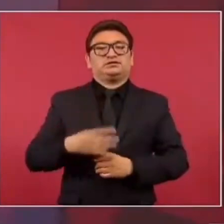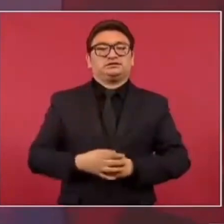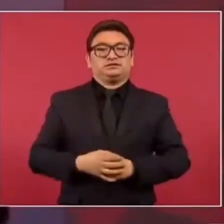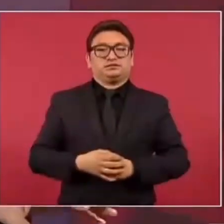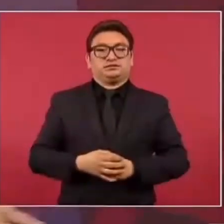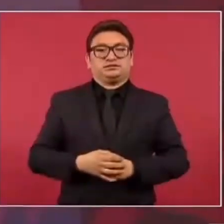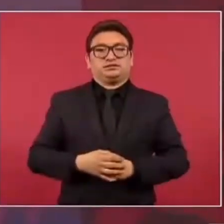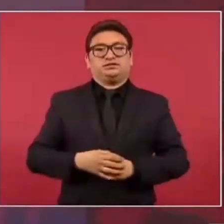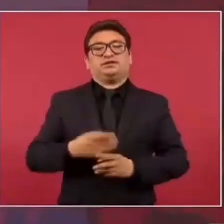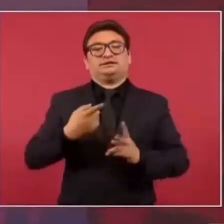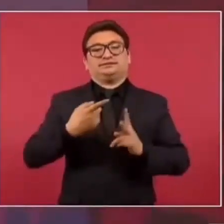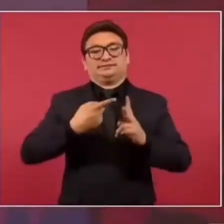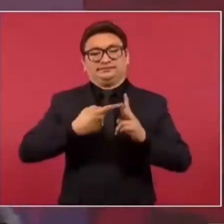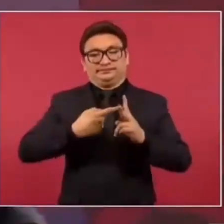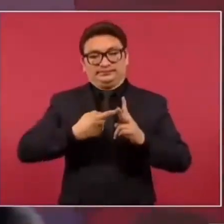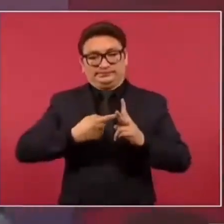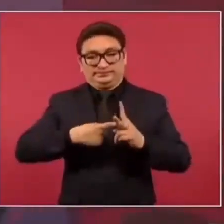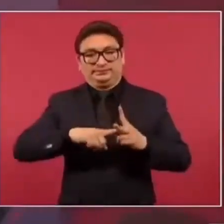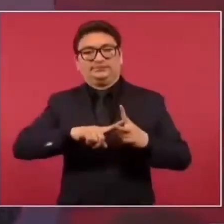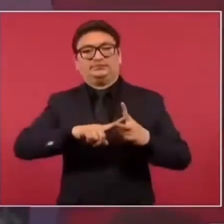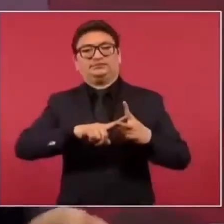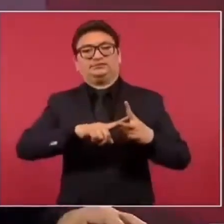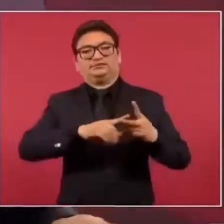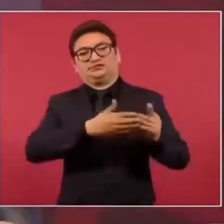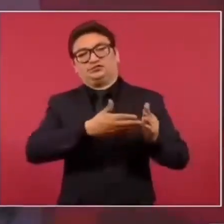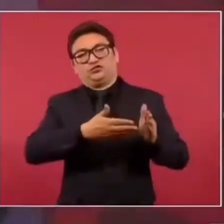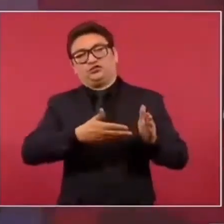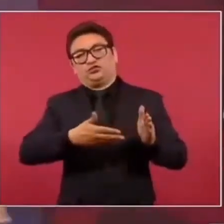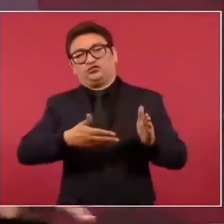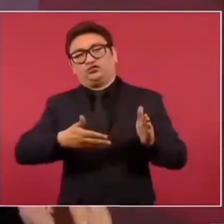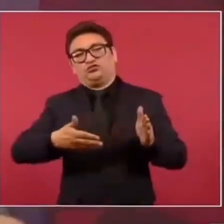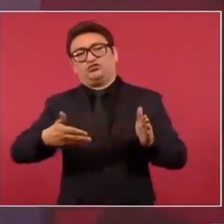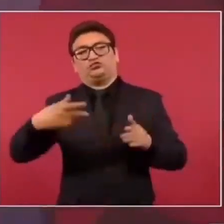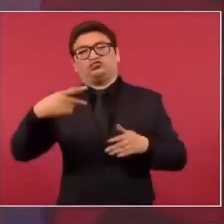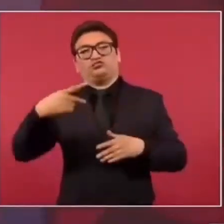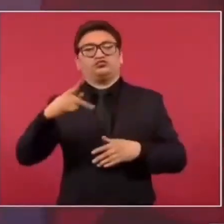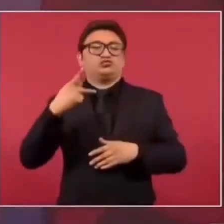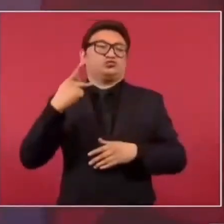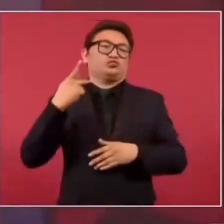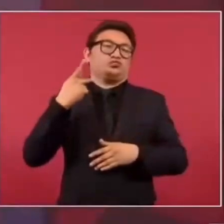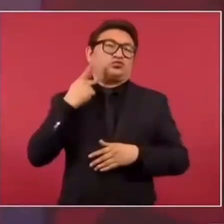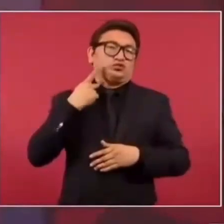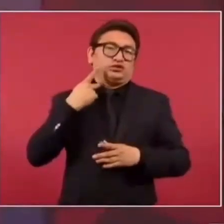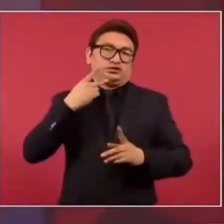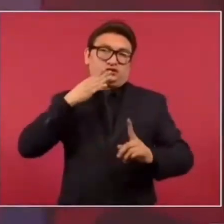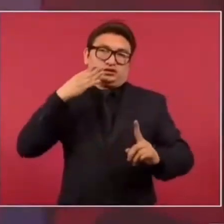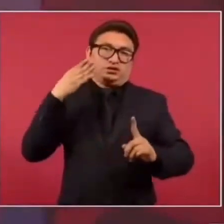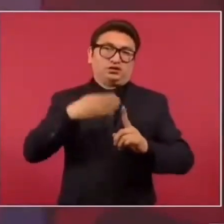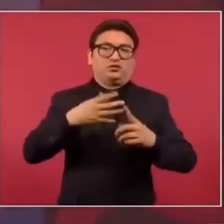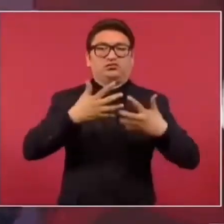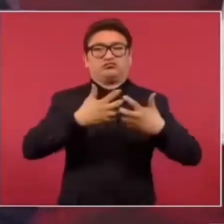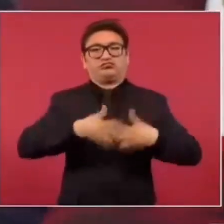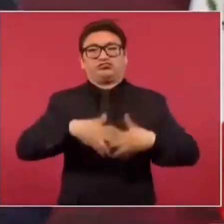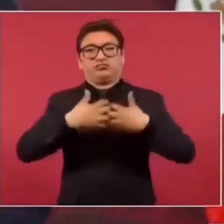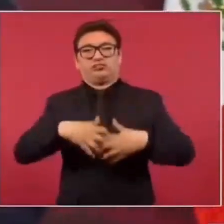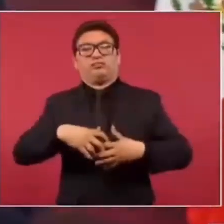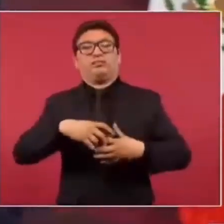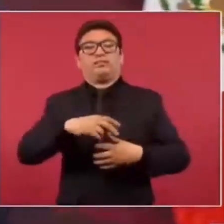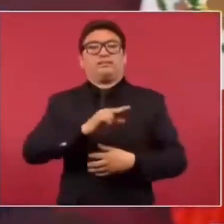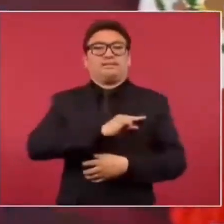Y empiezan a llevar a cabo la política privatizadora en la industria